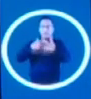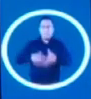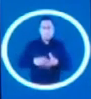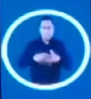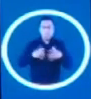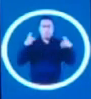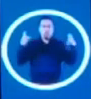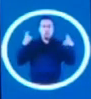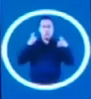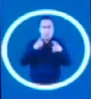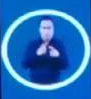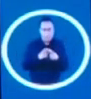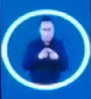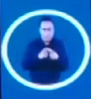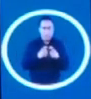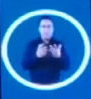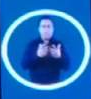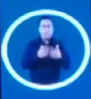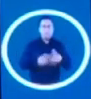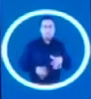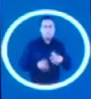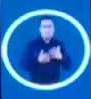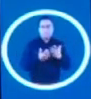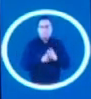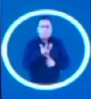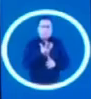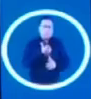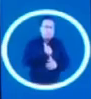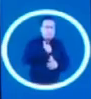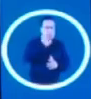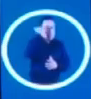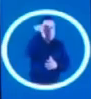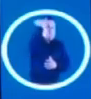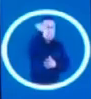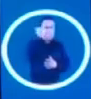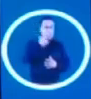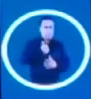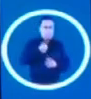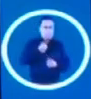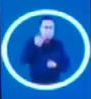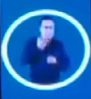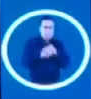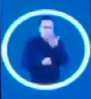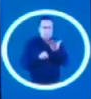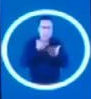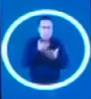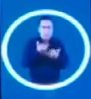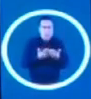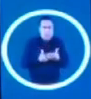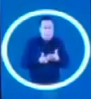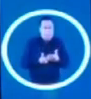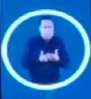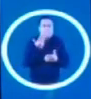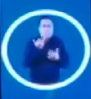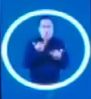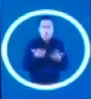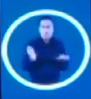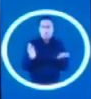microempresarios, a los emprendedores y emprendedoras que hoy hacen presencia en este